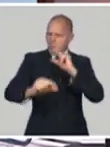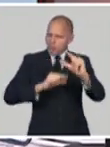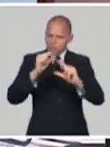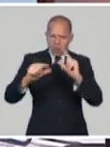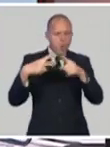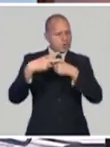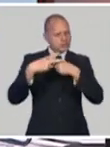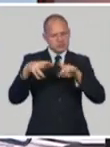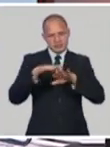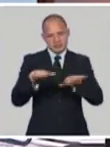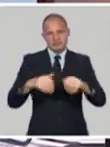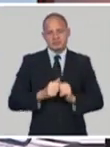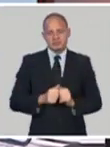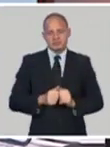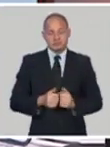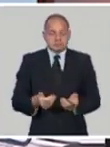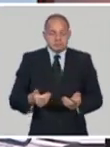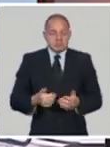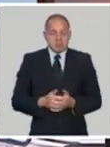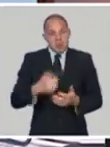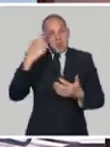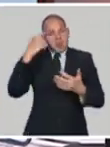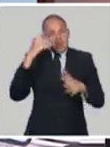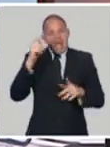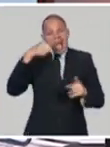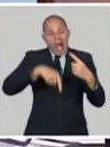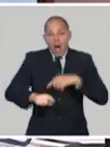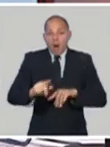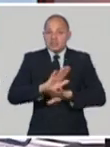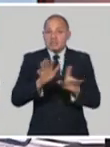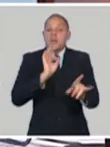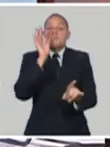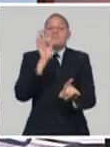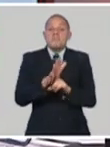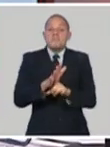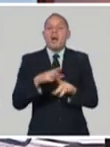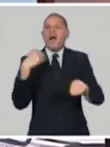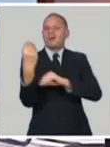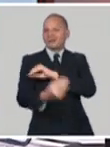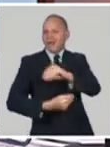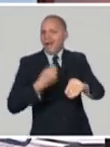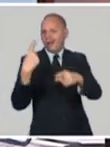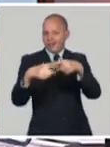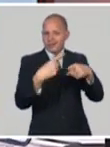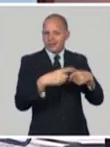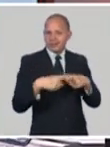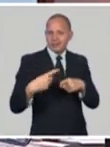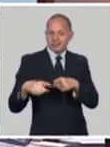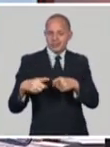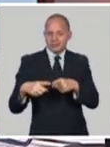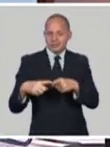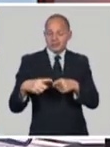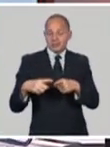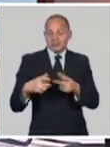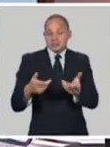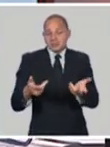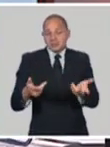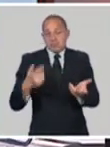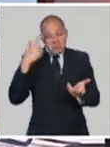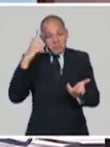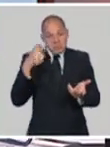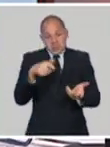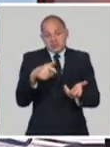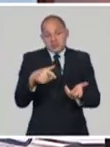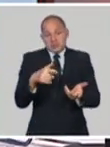enfoque diferente en el sistema empresarial y en los actores de la economía, que son los que producen la riqueza, en un